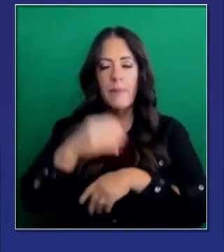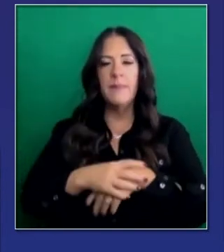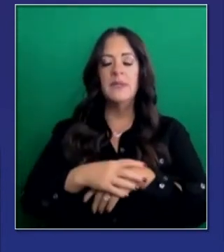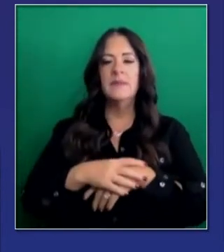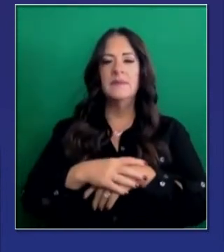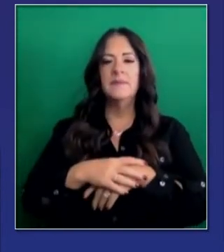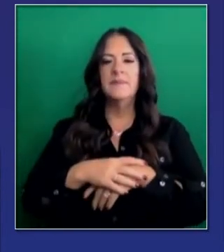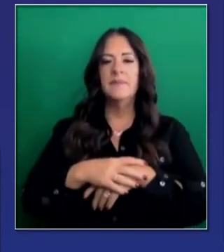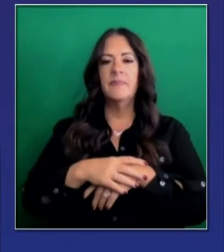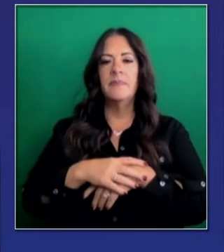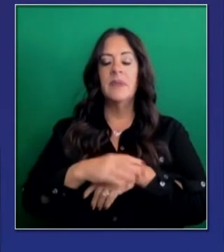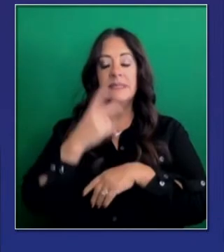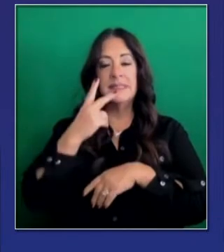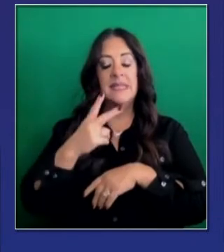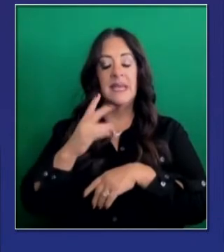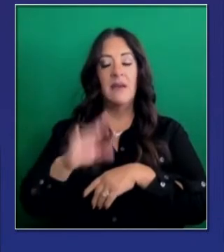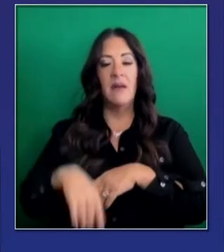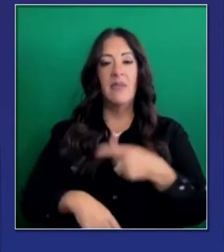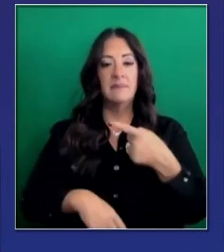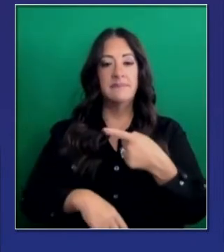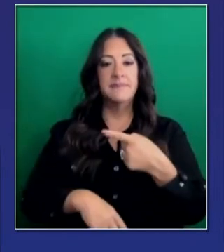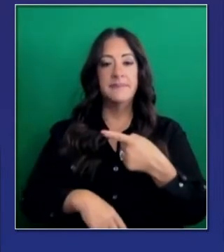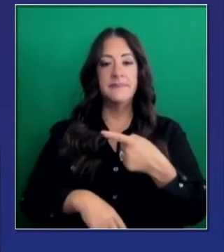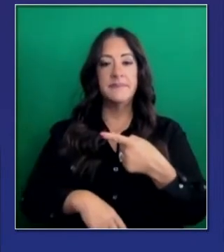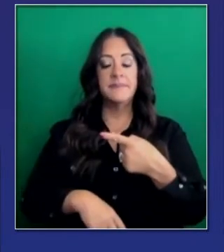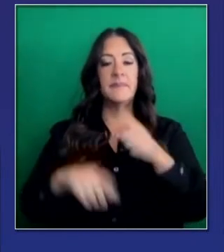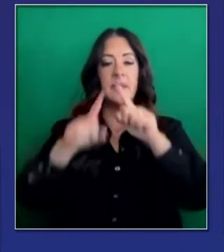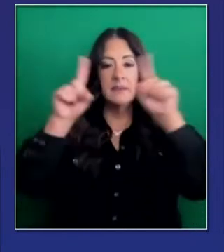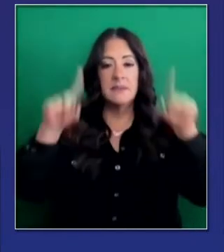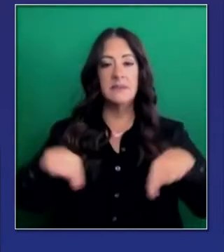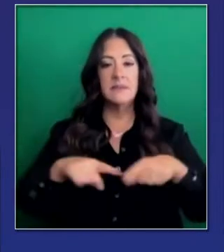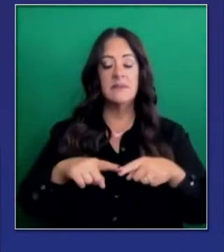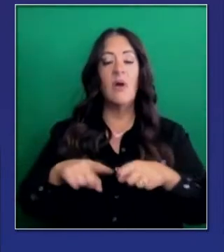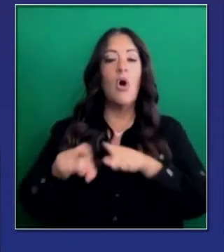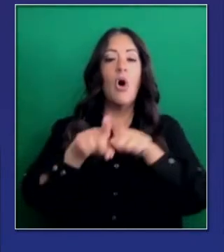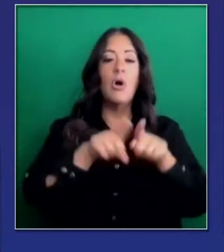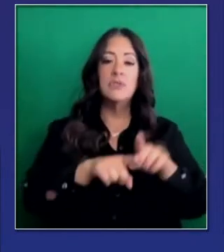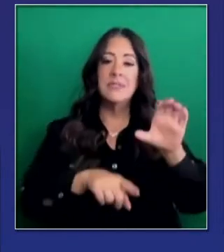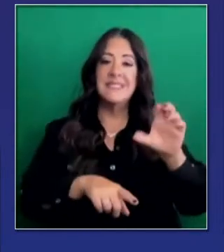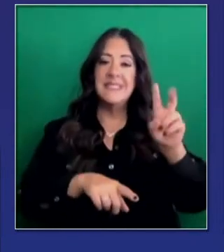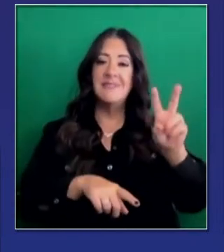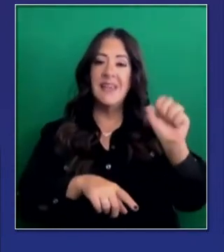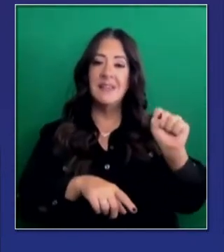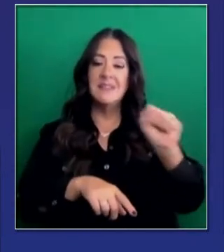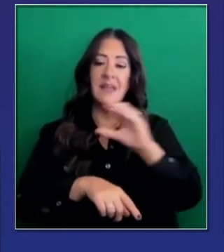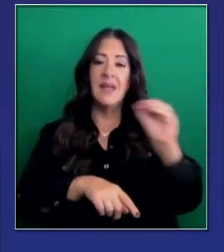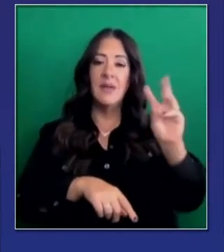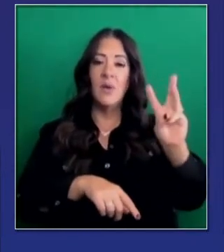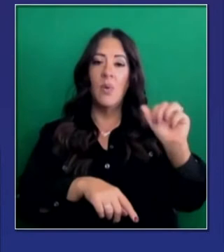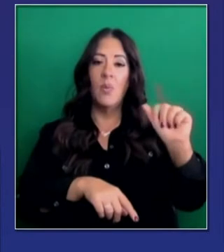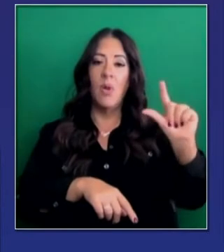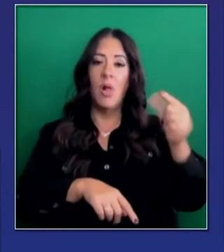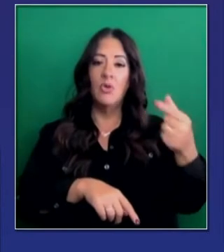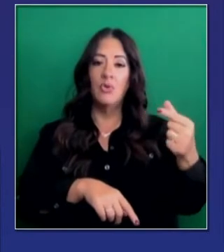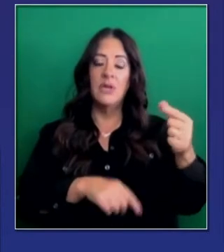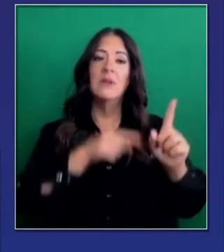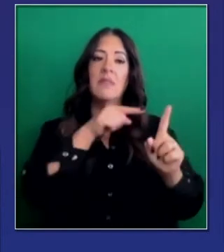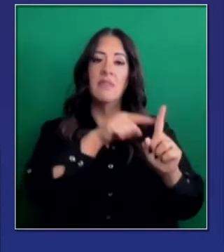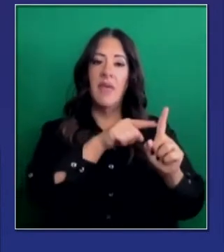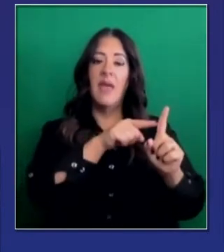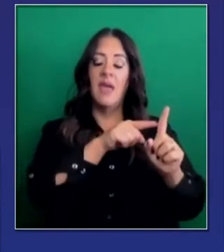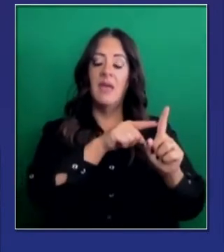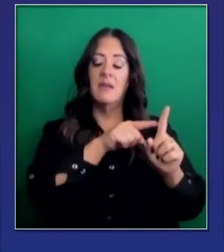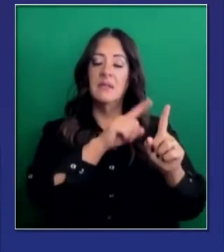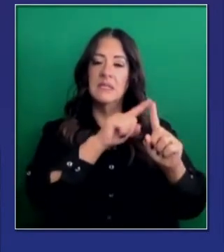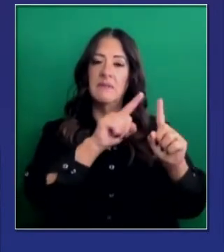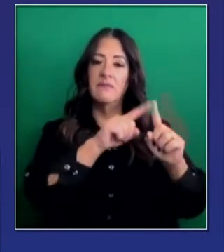así que son no solamente en la pantalla como en las otras pantallas pero series y walgreens están haciendo gran parte no en todos los